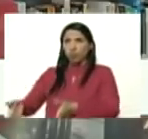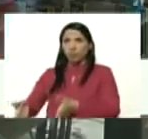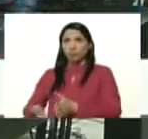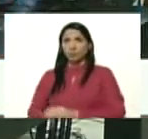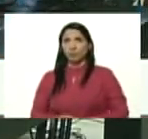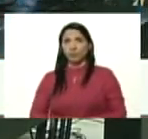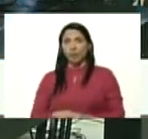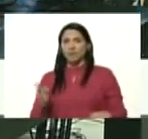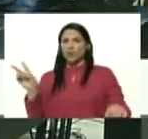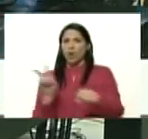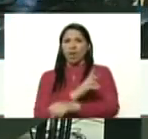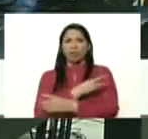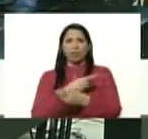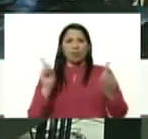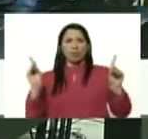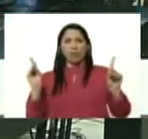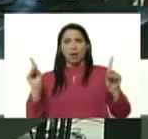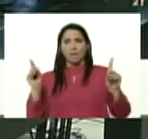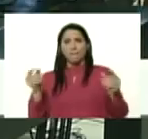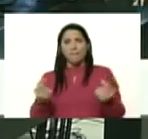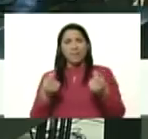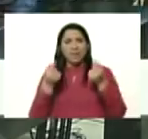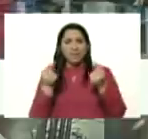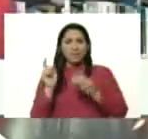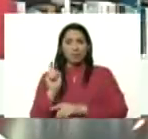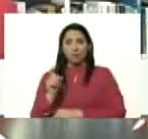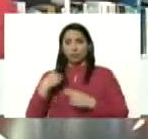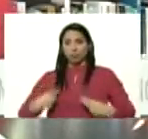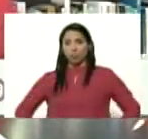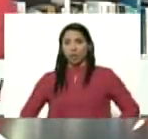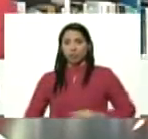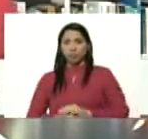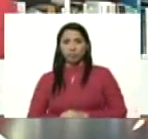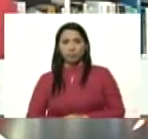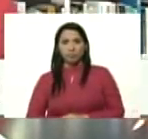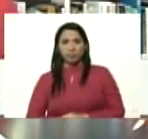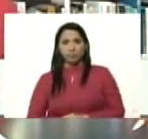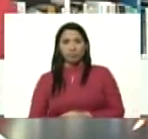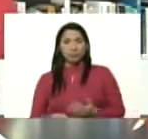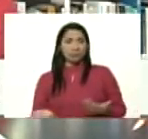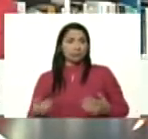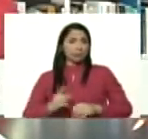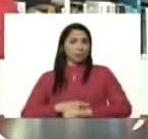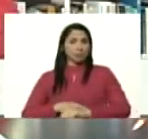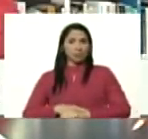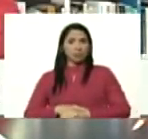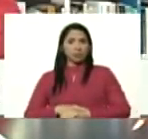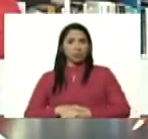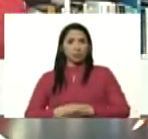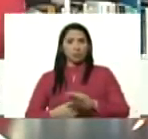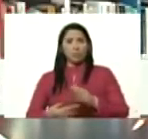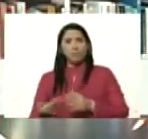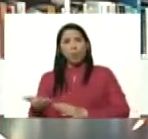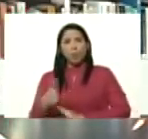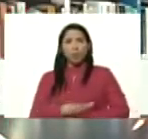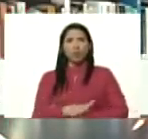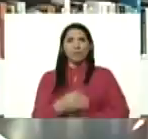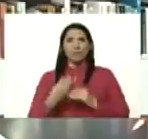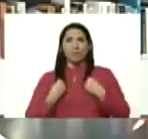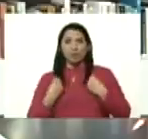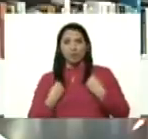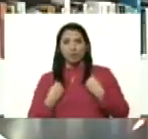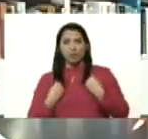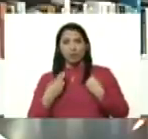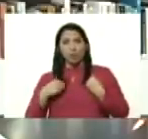violando la dignidad mínima y necesaria del ser humano en el momento de partir de esta vida. Nosotros